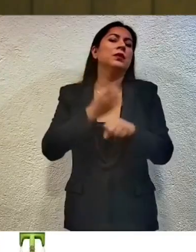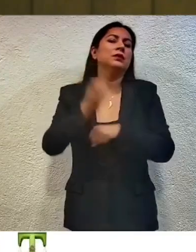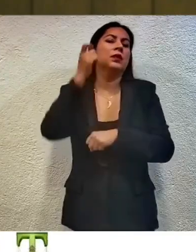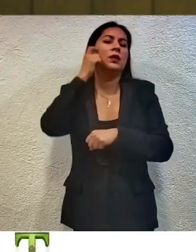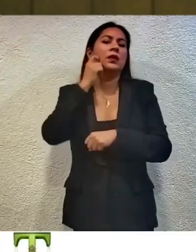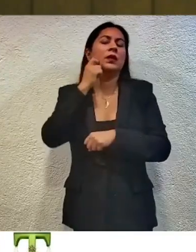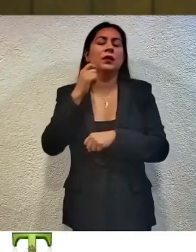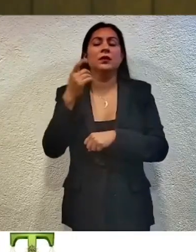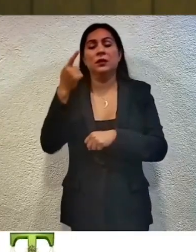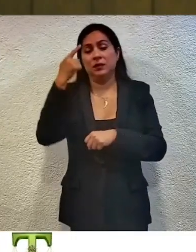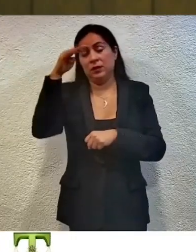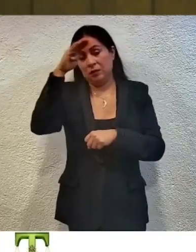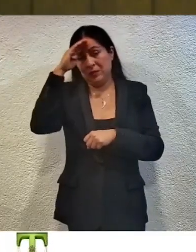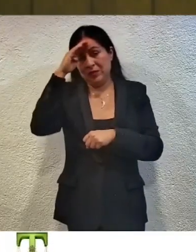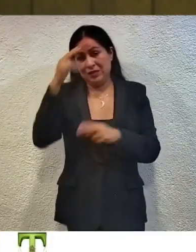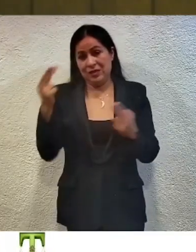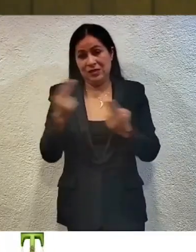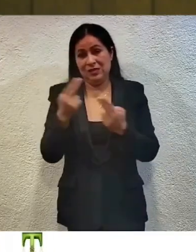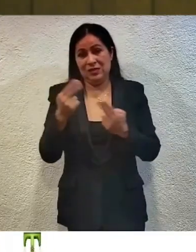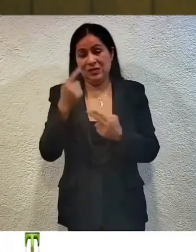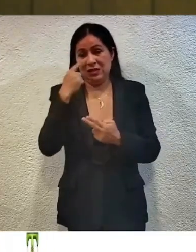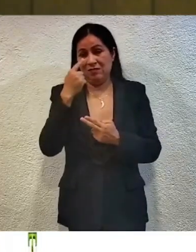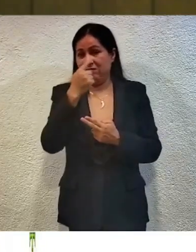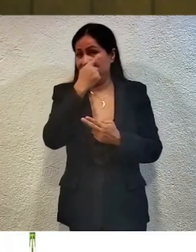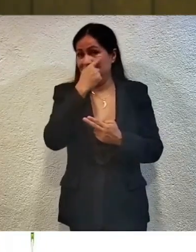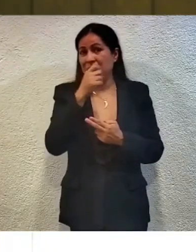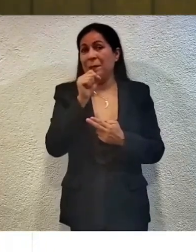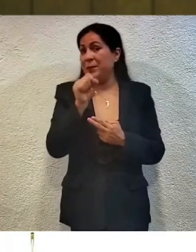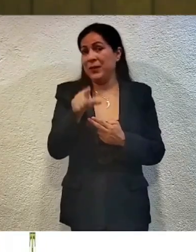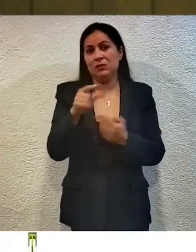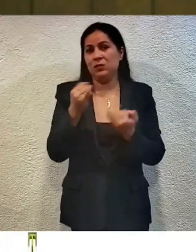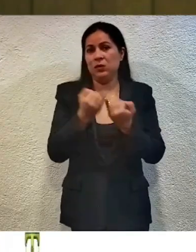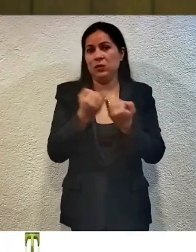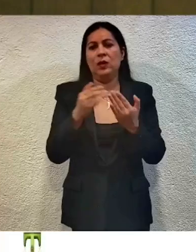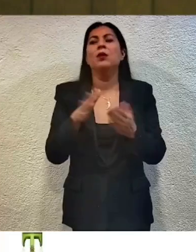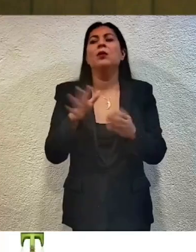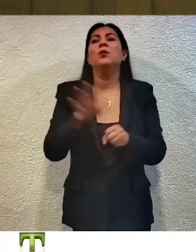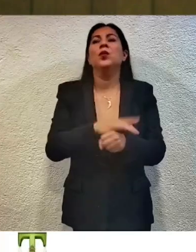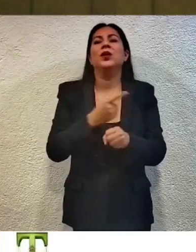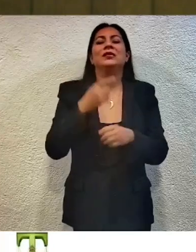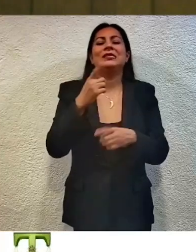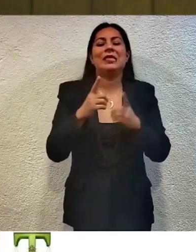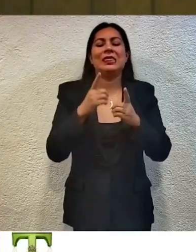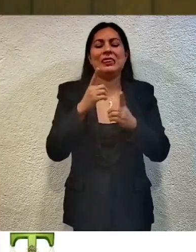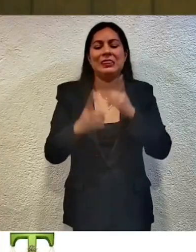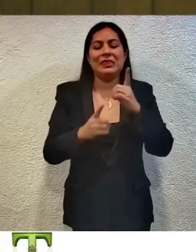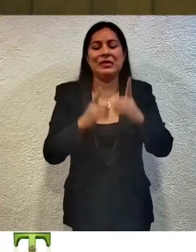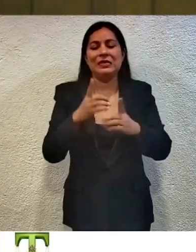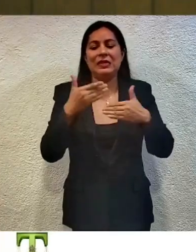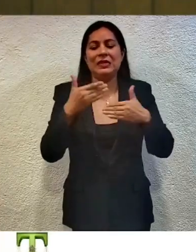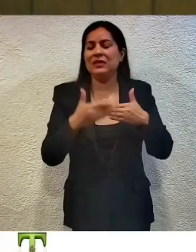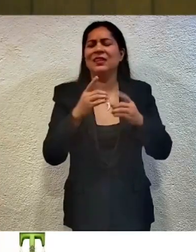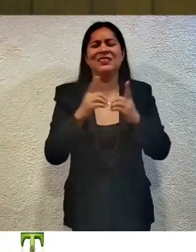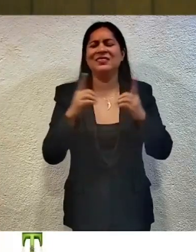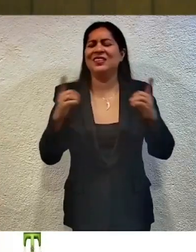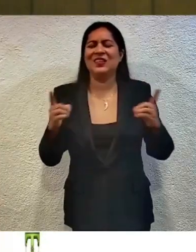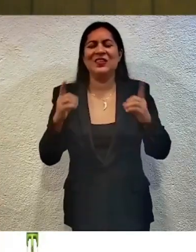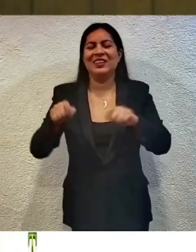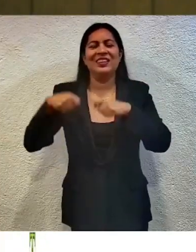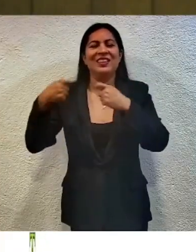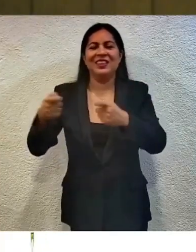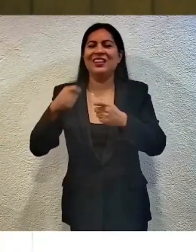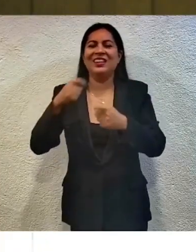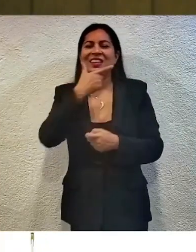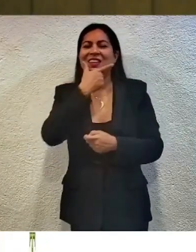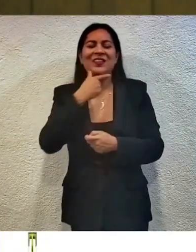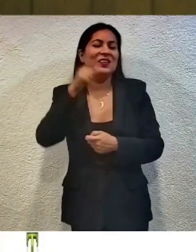se estima necesario tal perspectiva. Ello porque se desarrollará el procedimiento de asignación de los